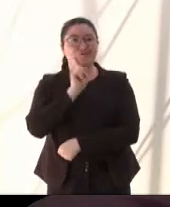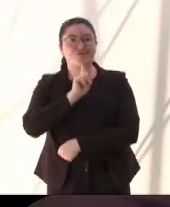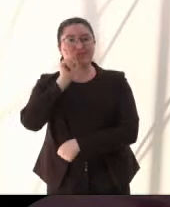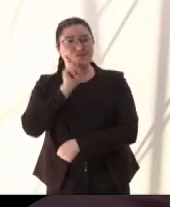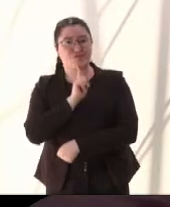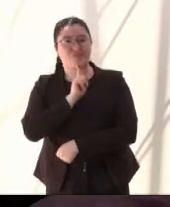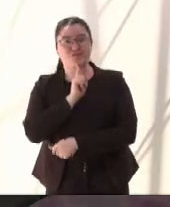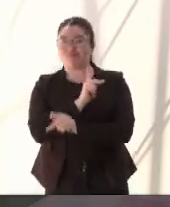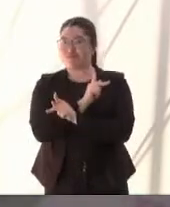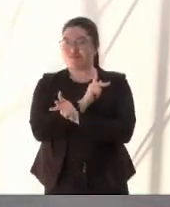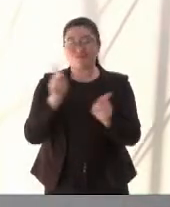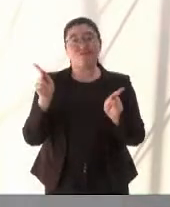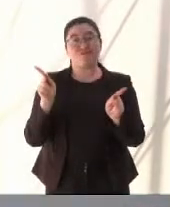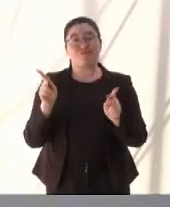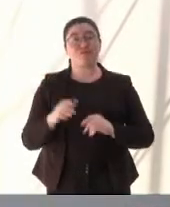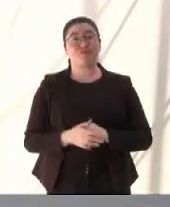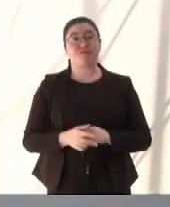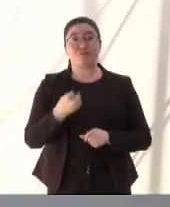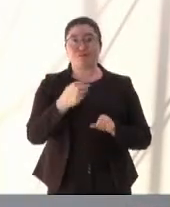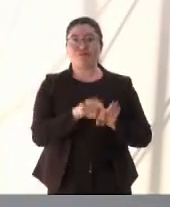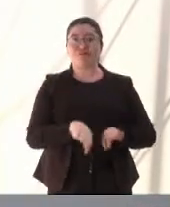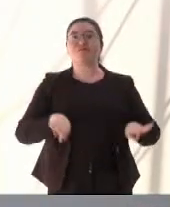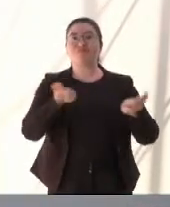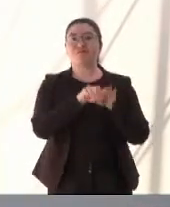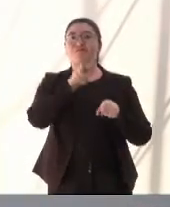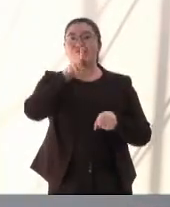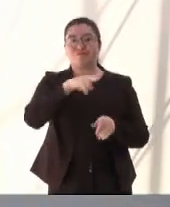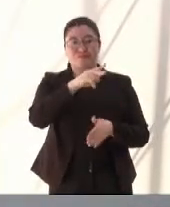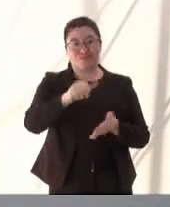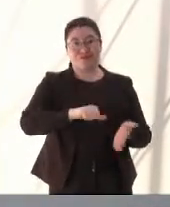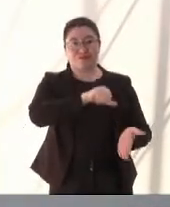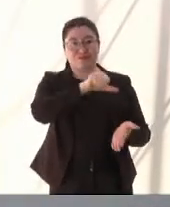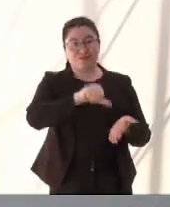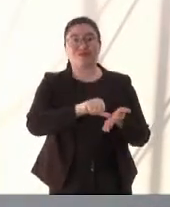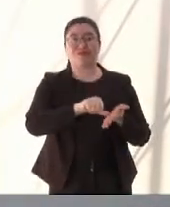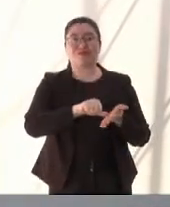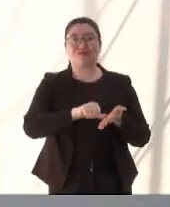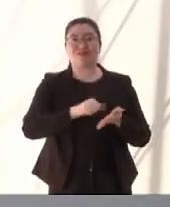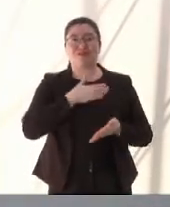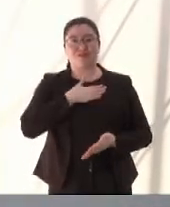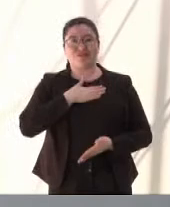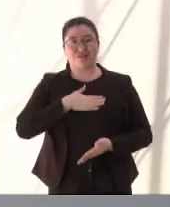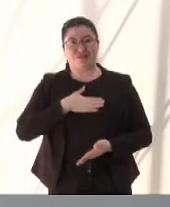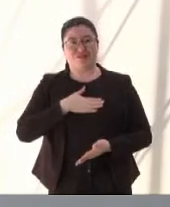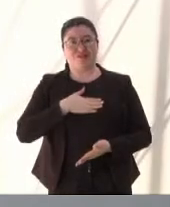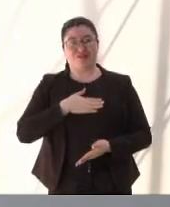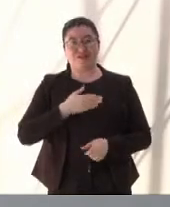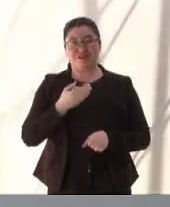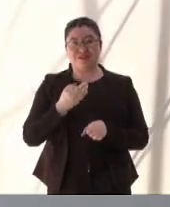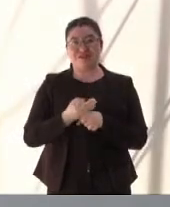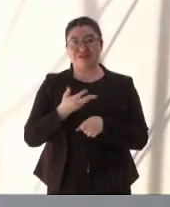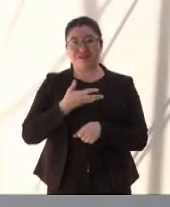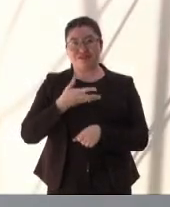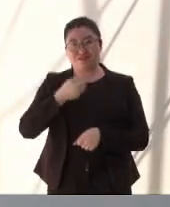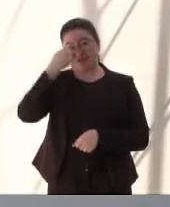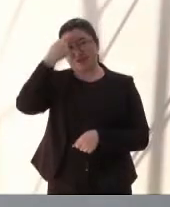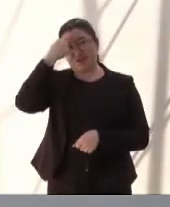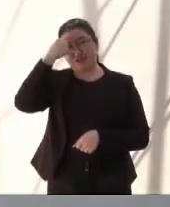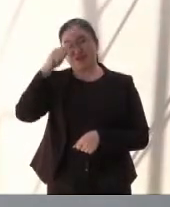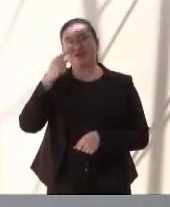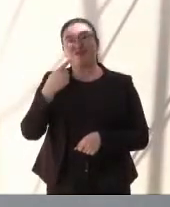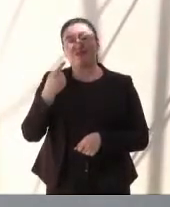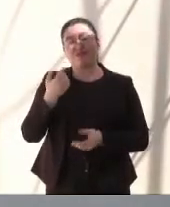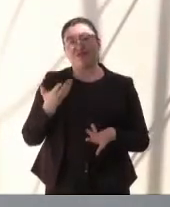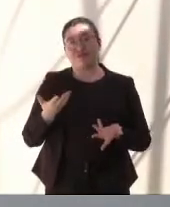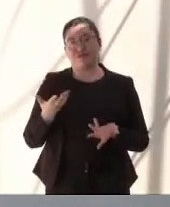nuestras colonias. Por eso, qué importante que ese centro de justicia se establezca aquí en San Bernabé, que lamentablemente es también una de las